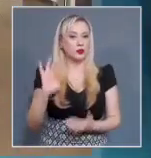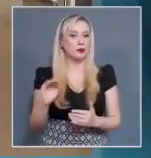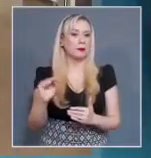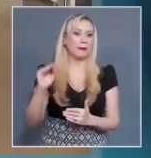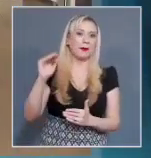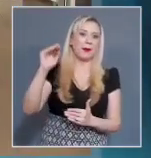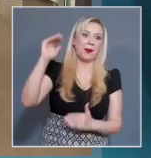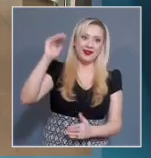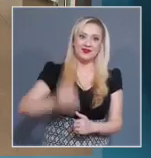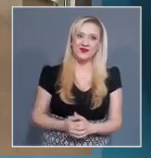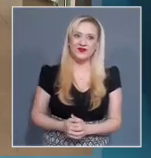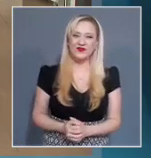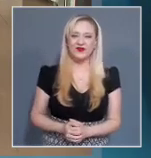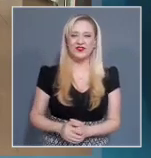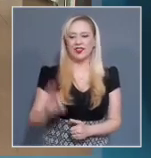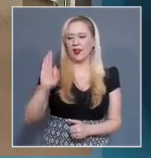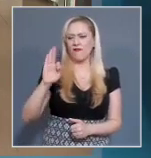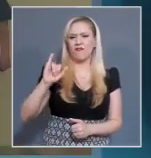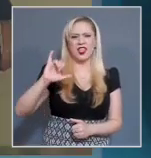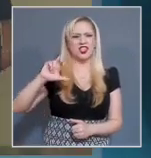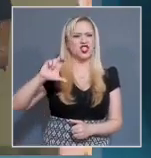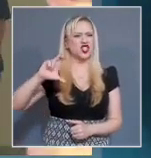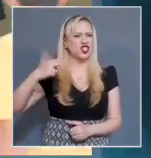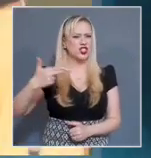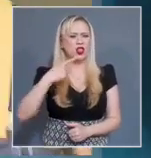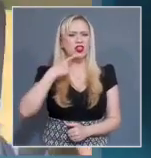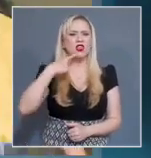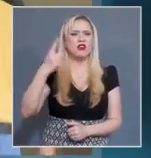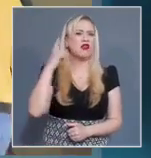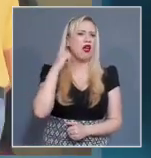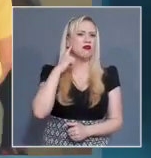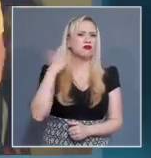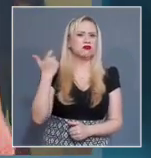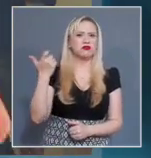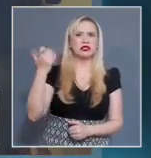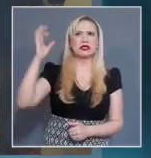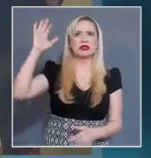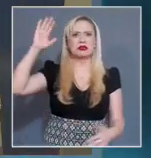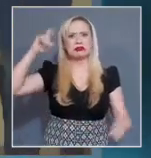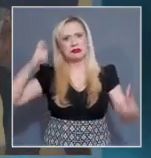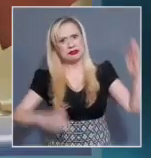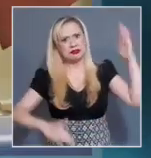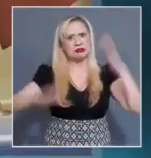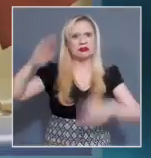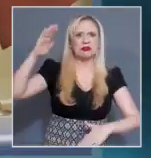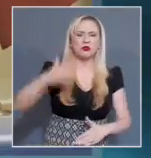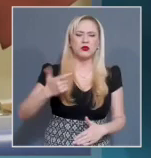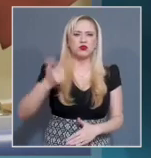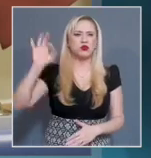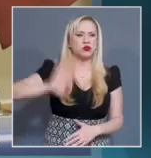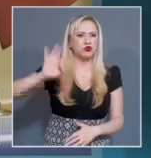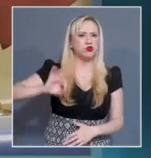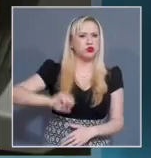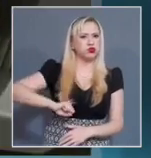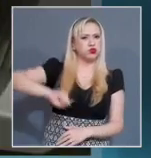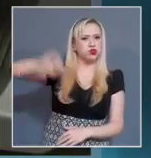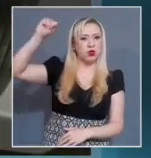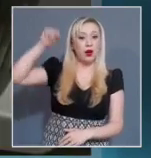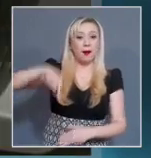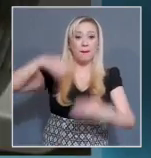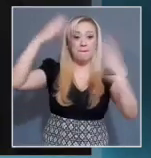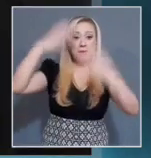Fitch Ratings prevé que ante la desaceleración económica y altas tasas de interés, este año los bancos en México tendrán un